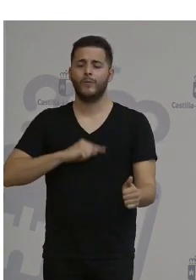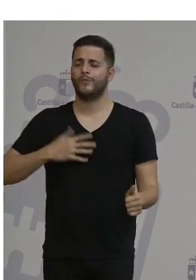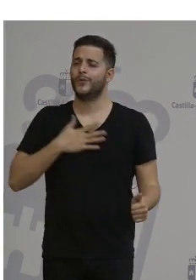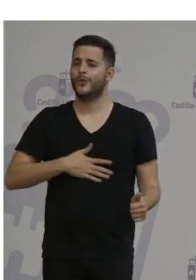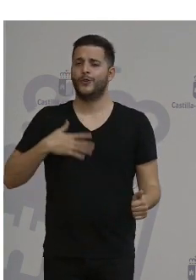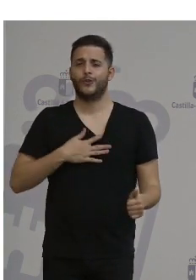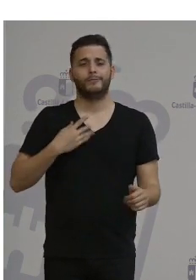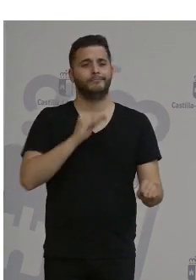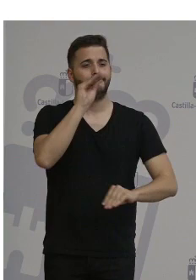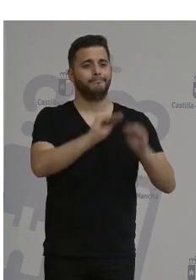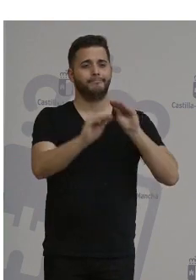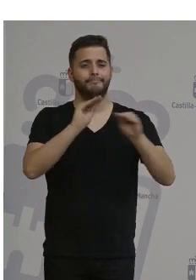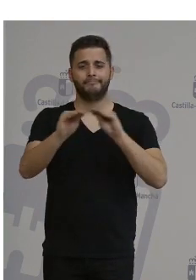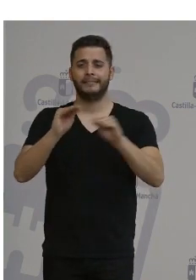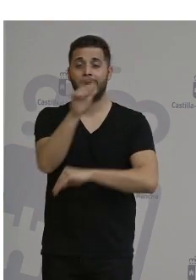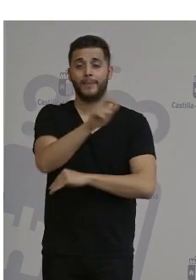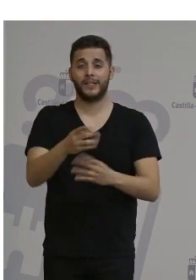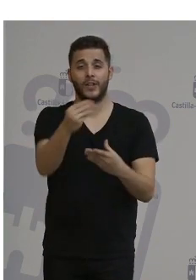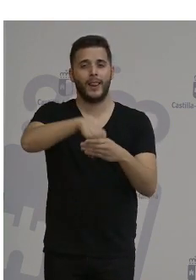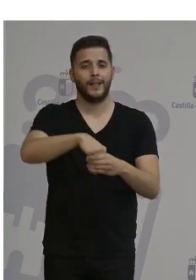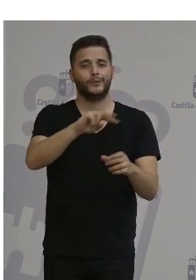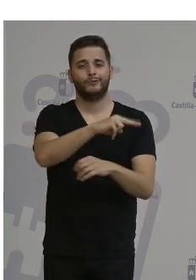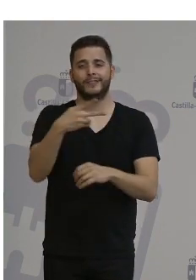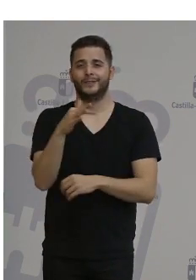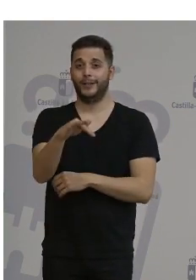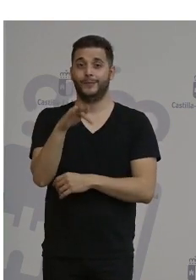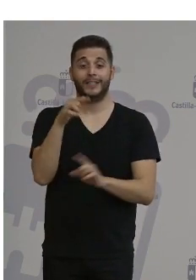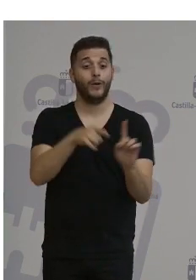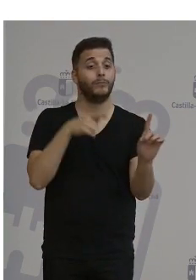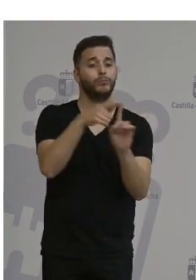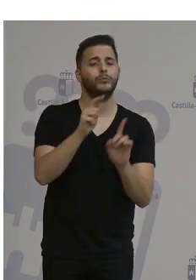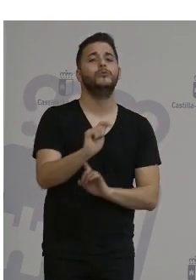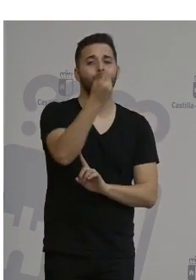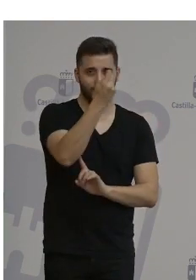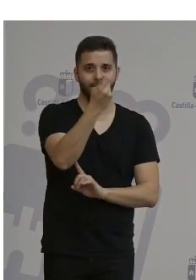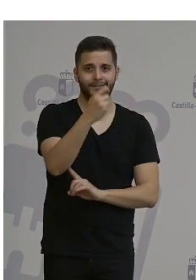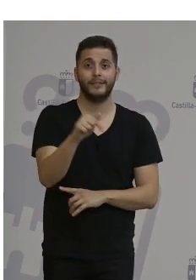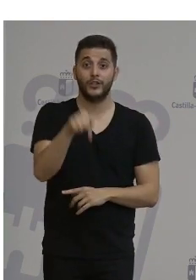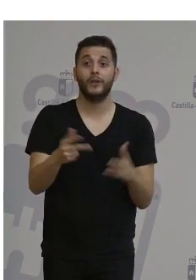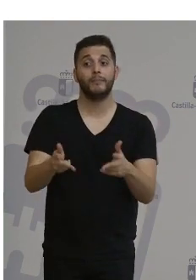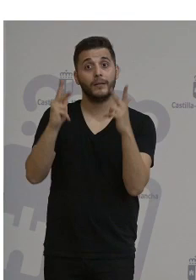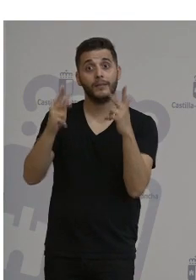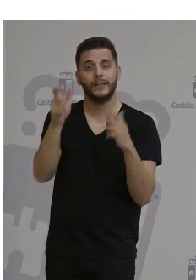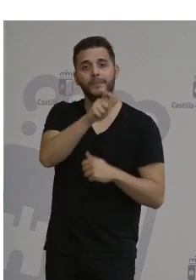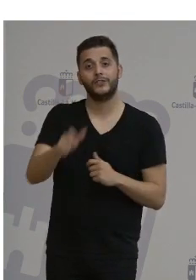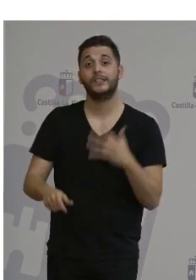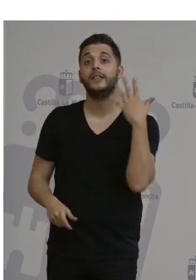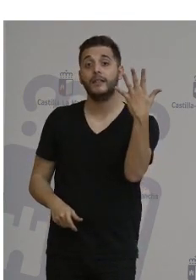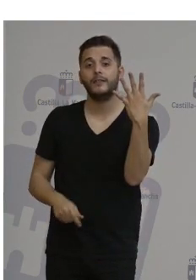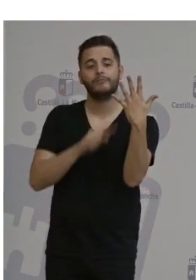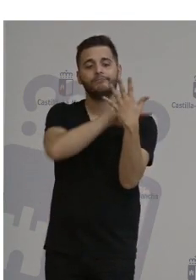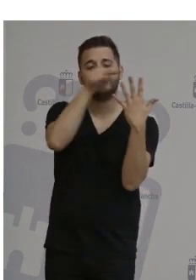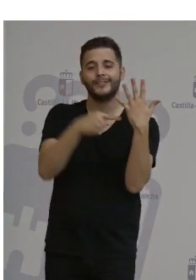las encuestas realizadas entre los propios trabajadores, que ha alcanzado sus objetivos y que ha permitido que hoy cinco personas estén